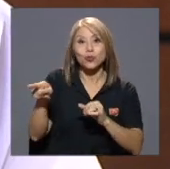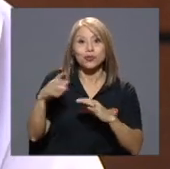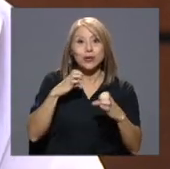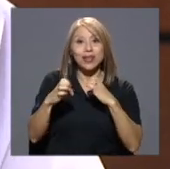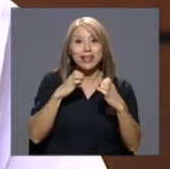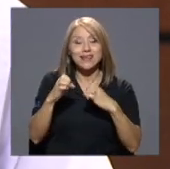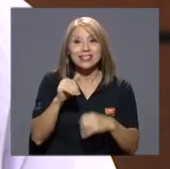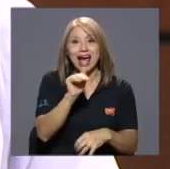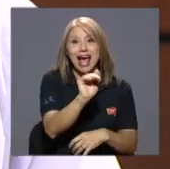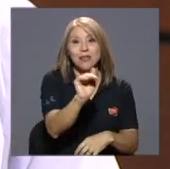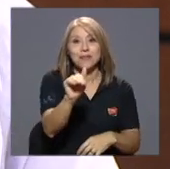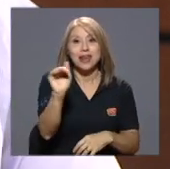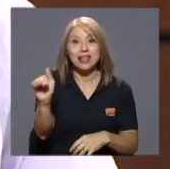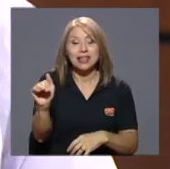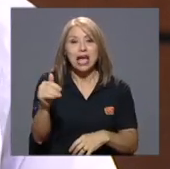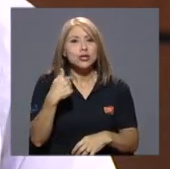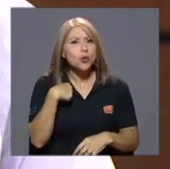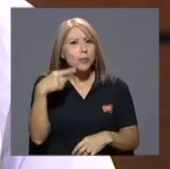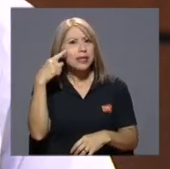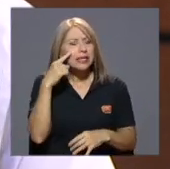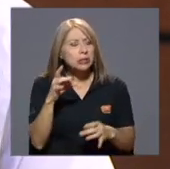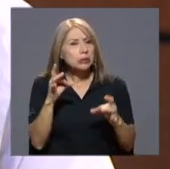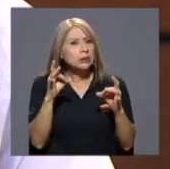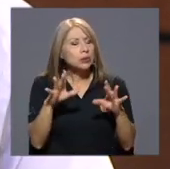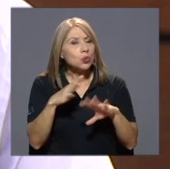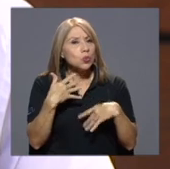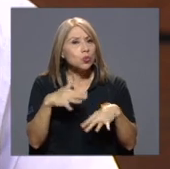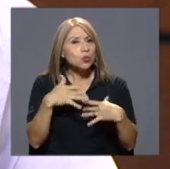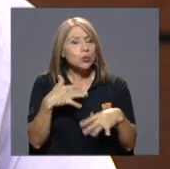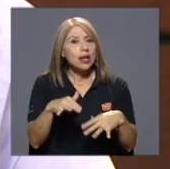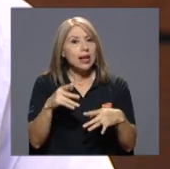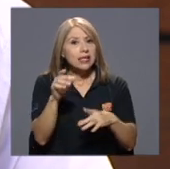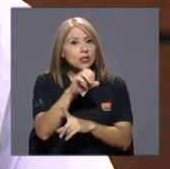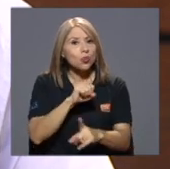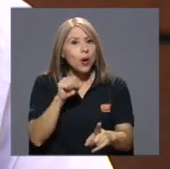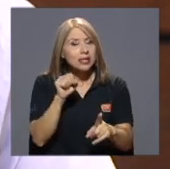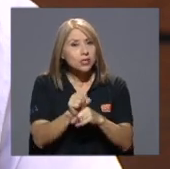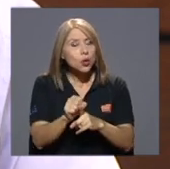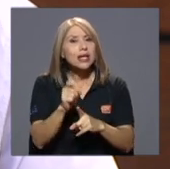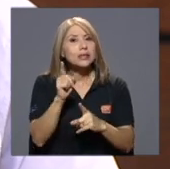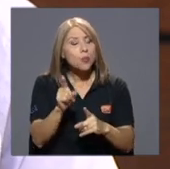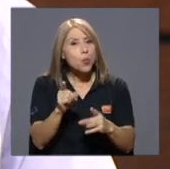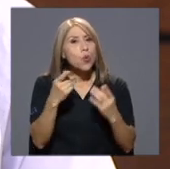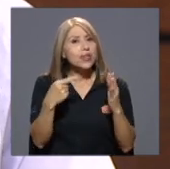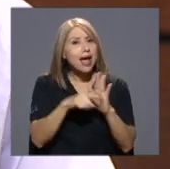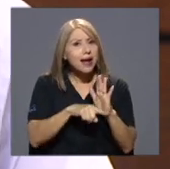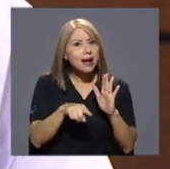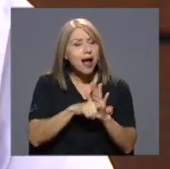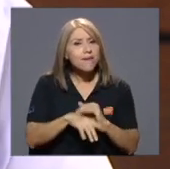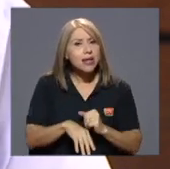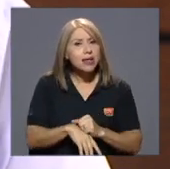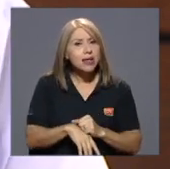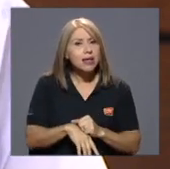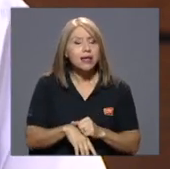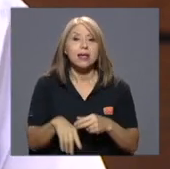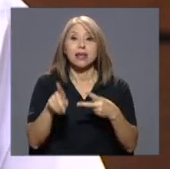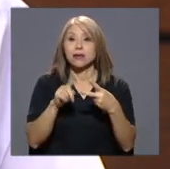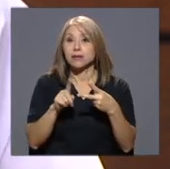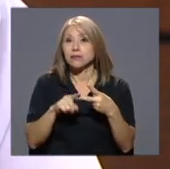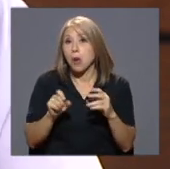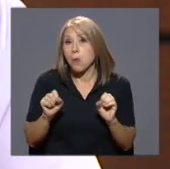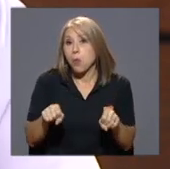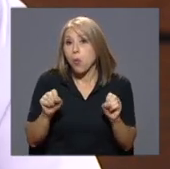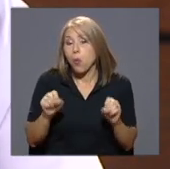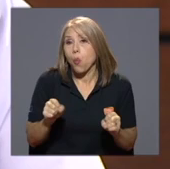¿es tan grave la situación en este momento? ¿Es tan grave? Y segunda pregunta, ¿es posible que tengamos